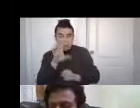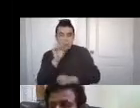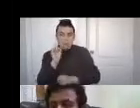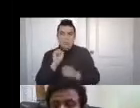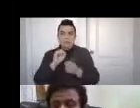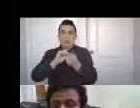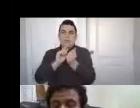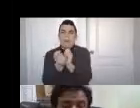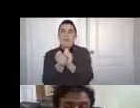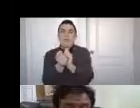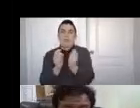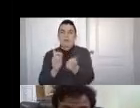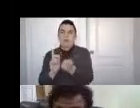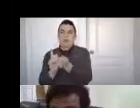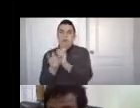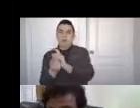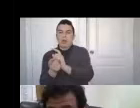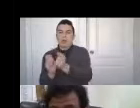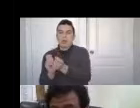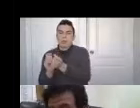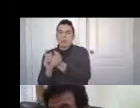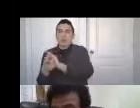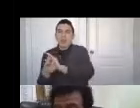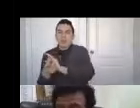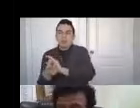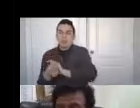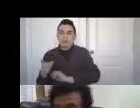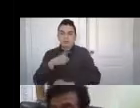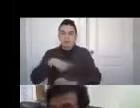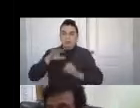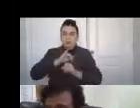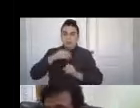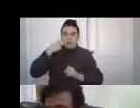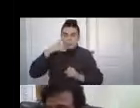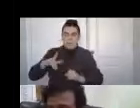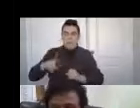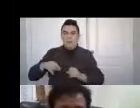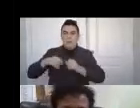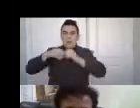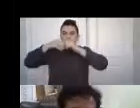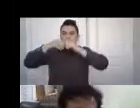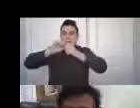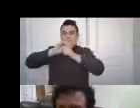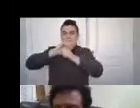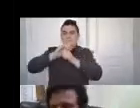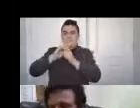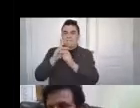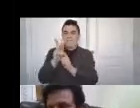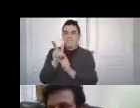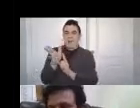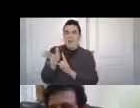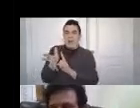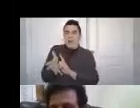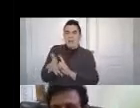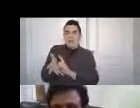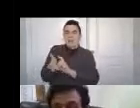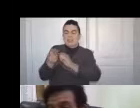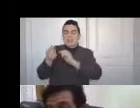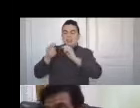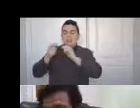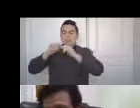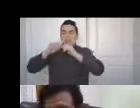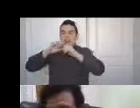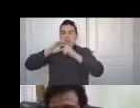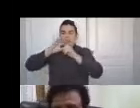viral, que nos puedan llevar a identificar estas variantes de interés, variantes de preocupación, las variantes de investigación, las